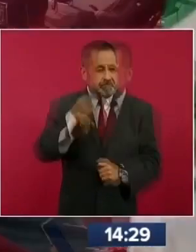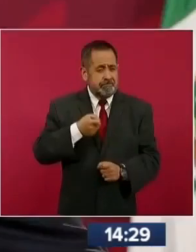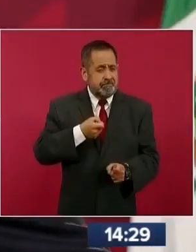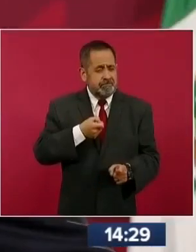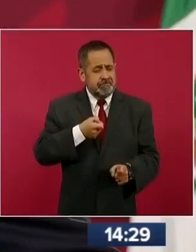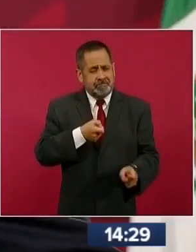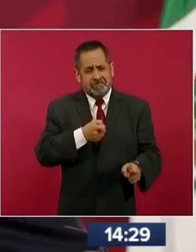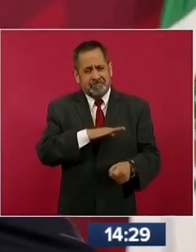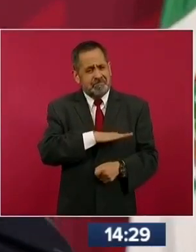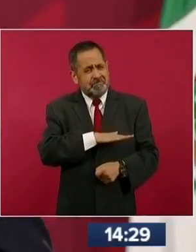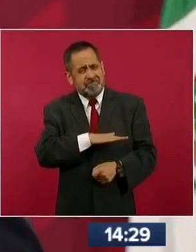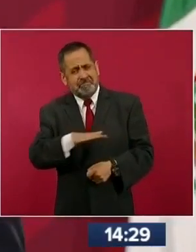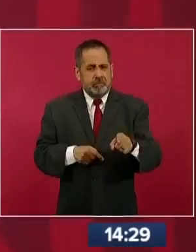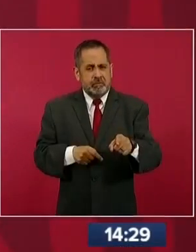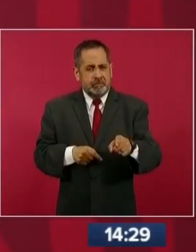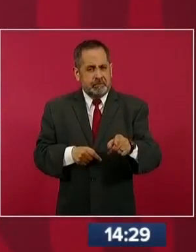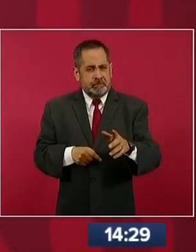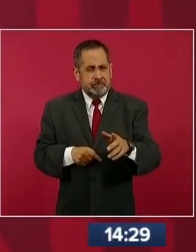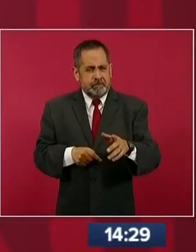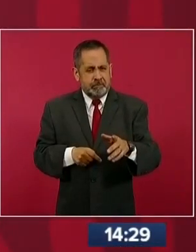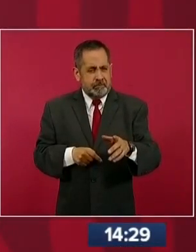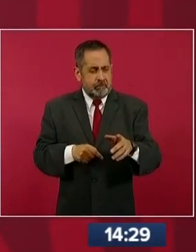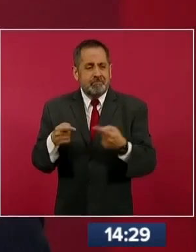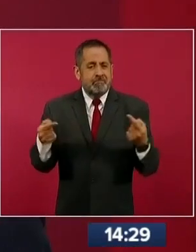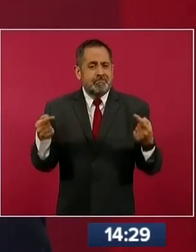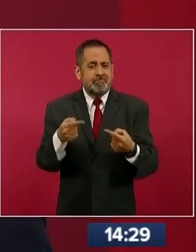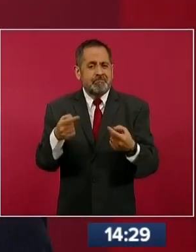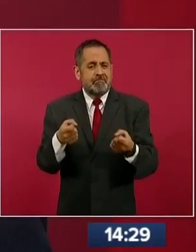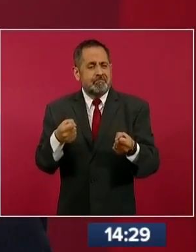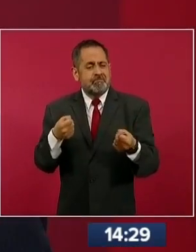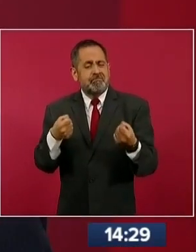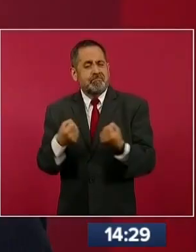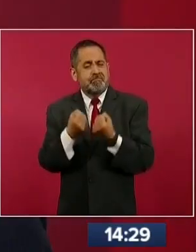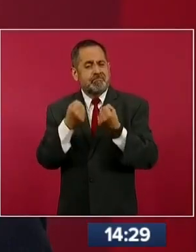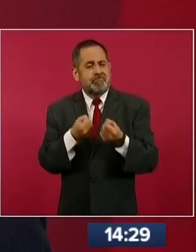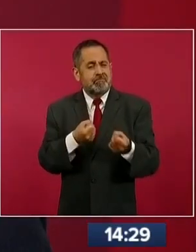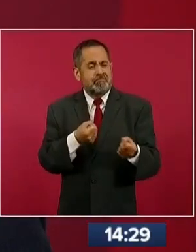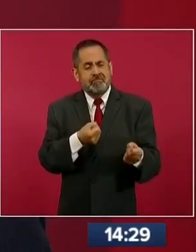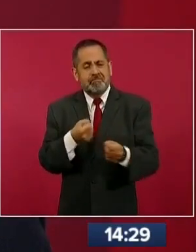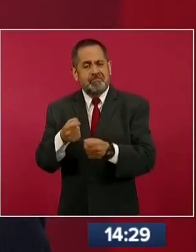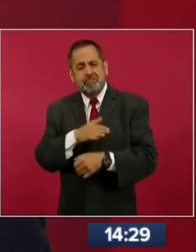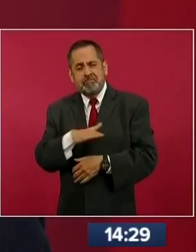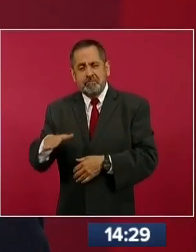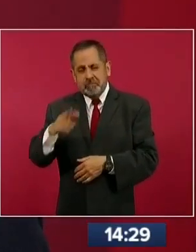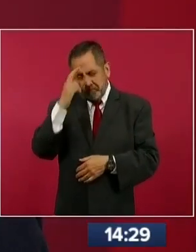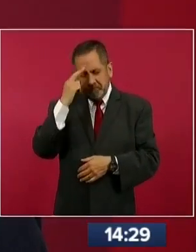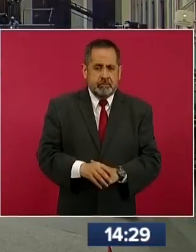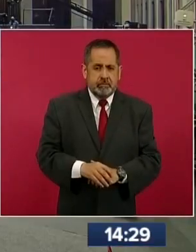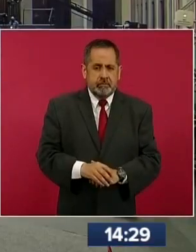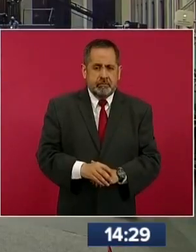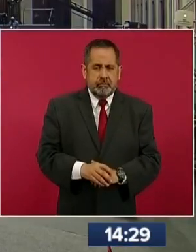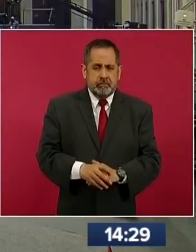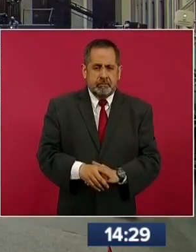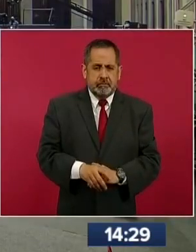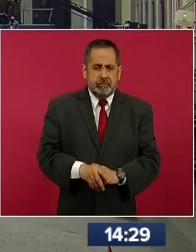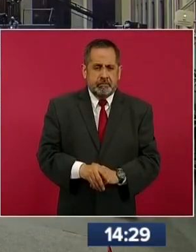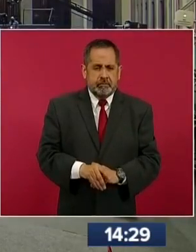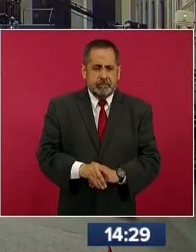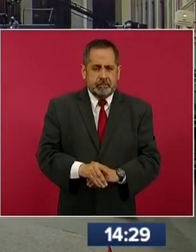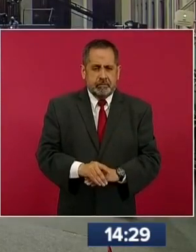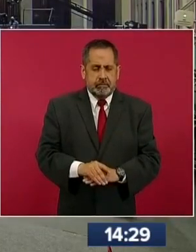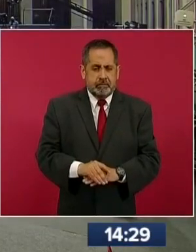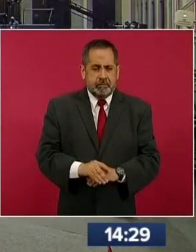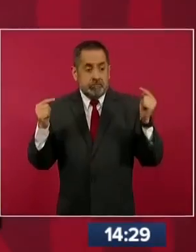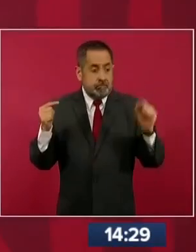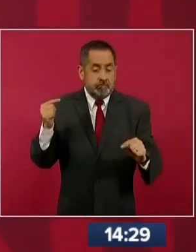masacre de un grupo contra otro en un palenque clandestino donde estaban y